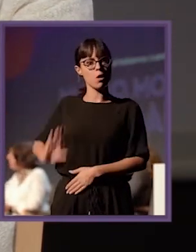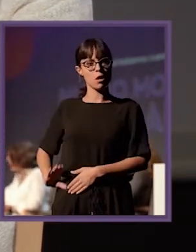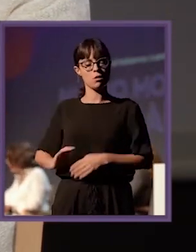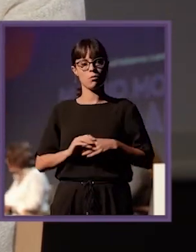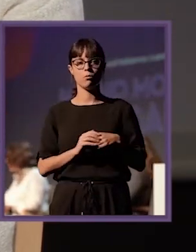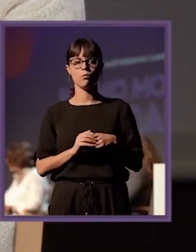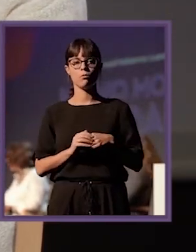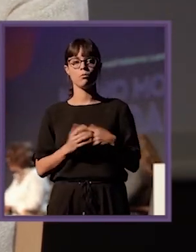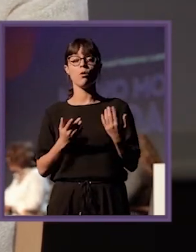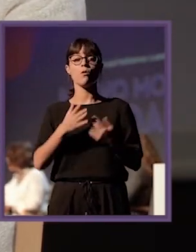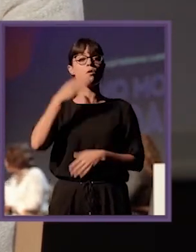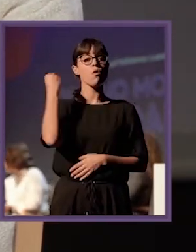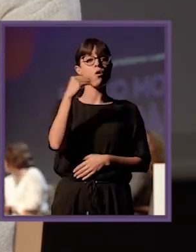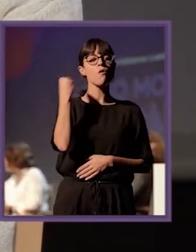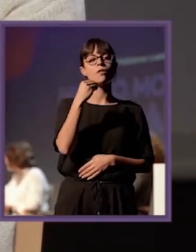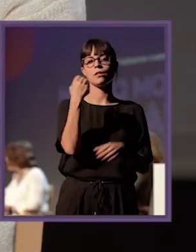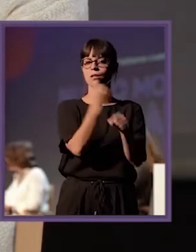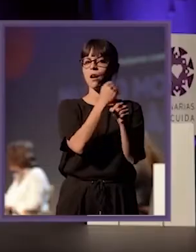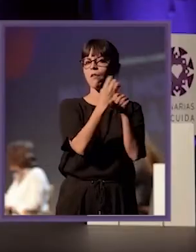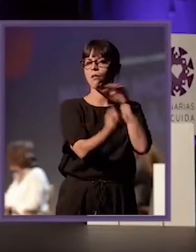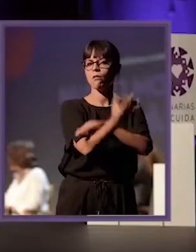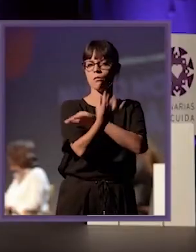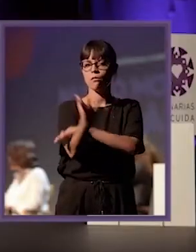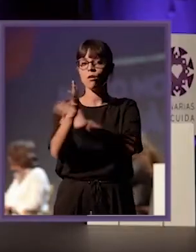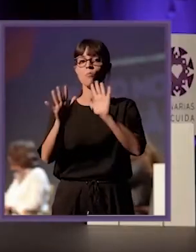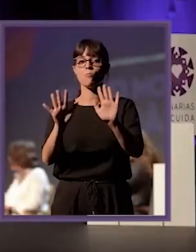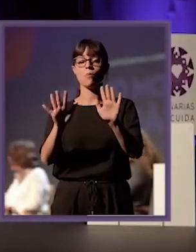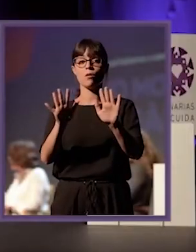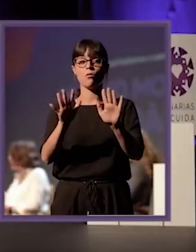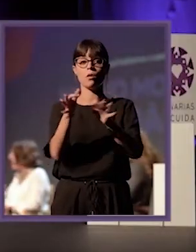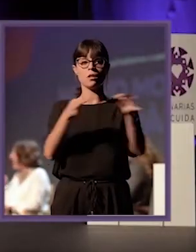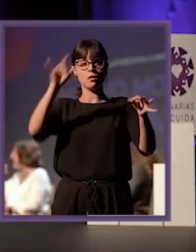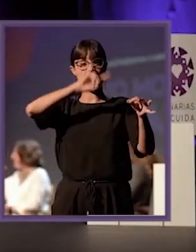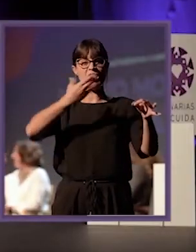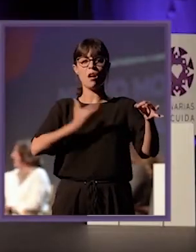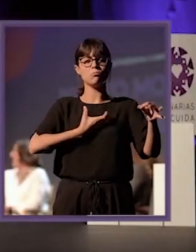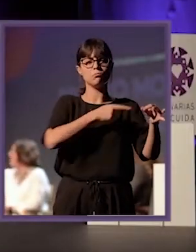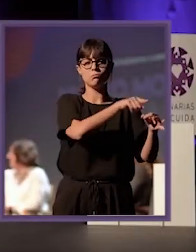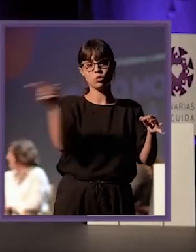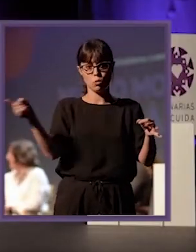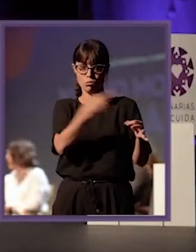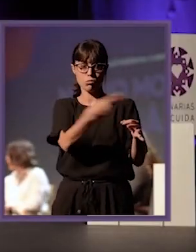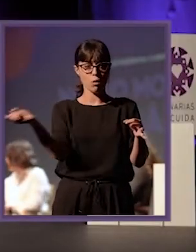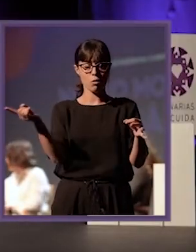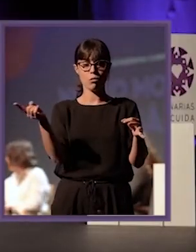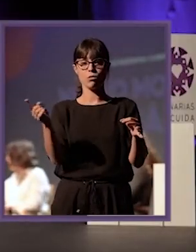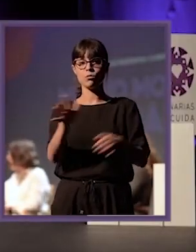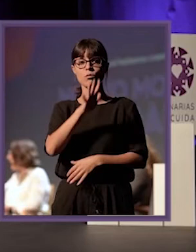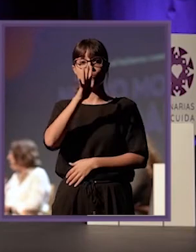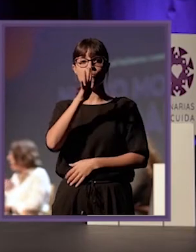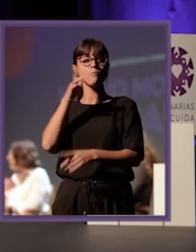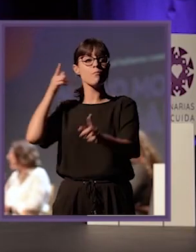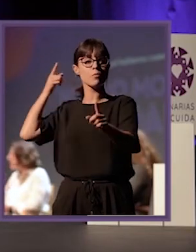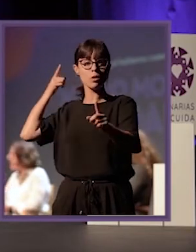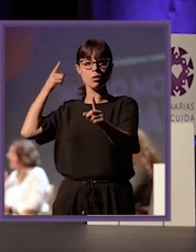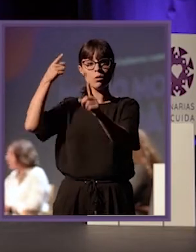Generar empleo joven, pero en todos los municipios de nuestro archipiélago, porque la idea máxima, la última, es